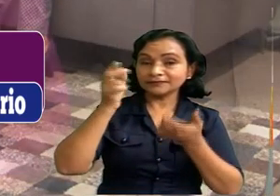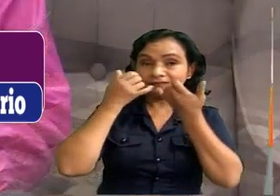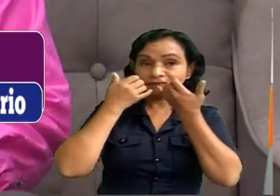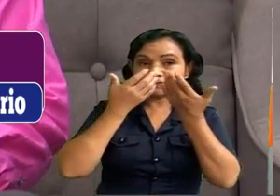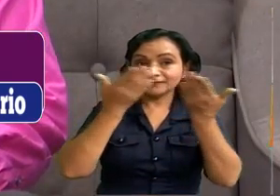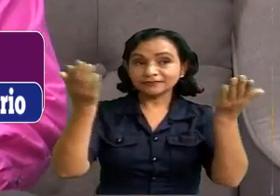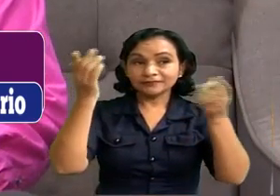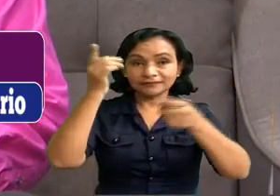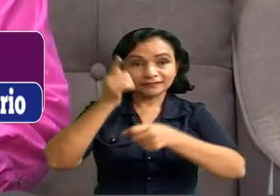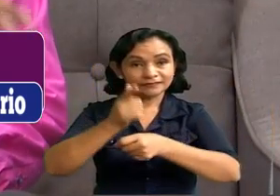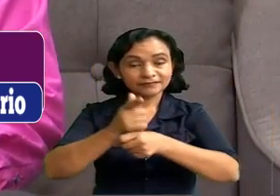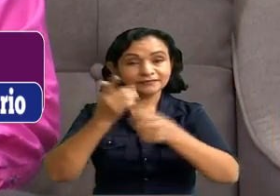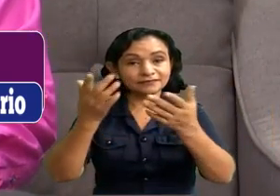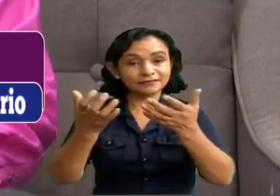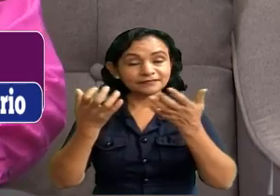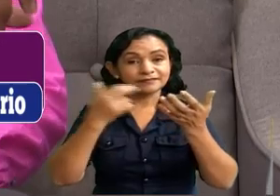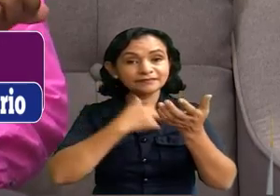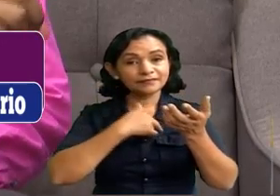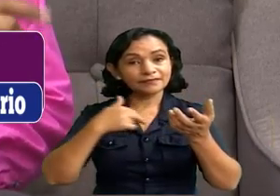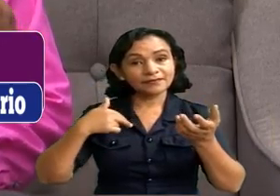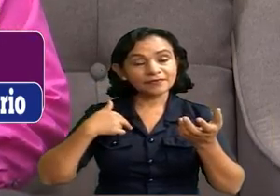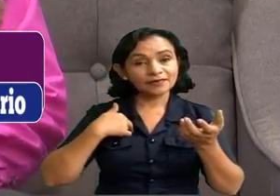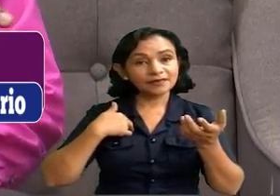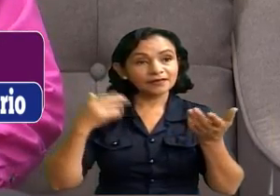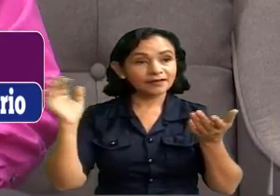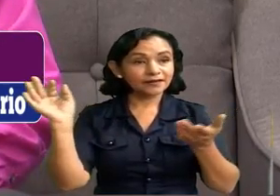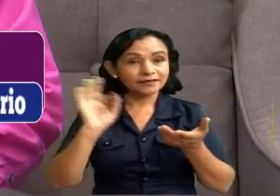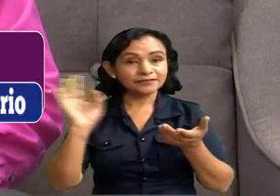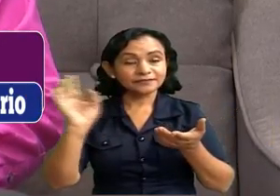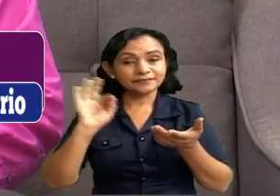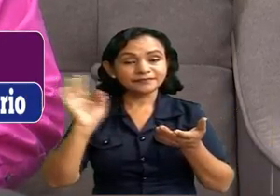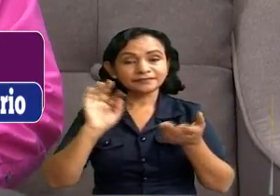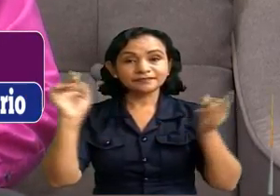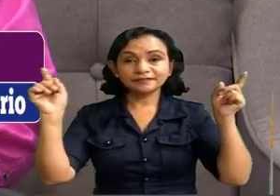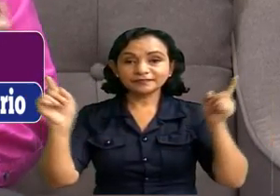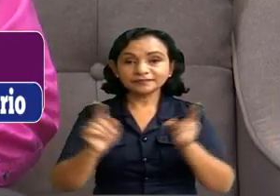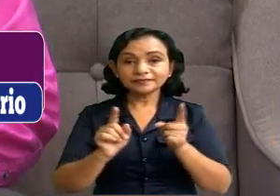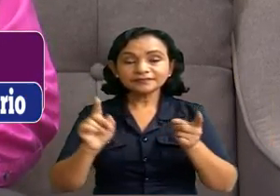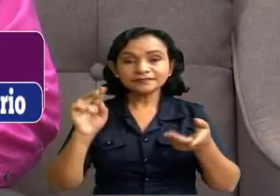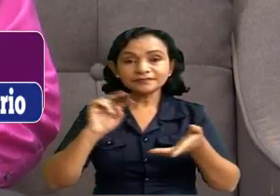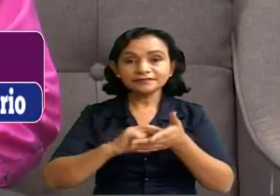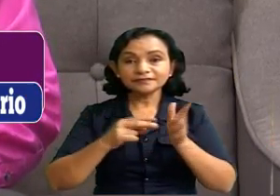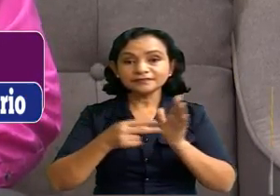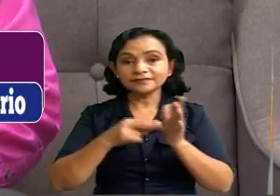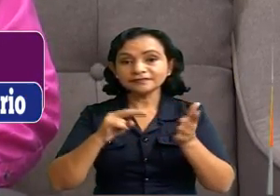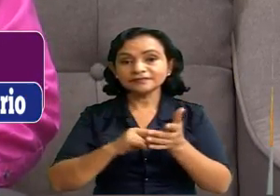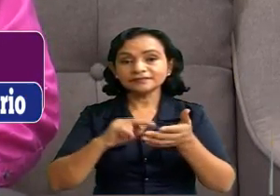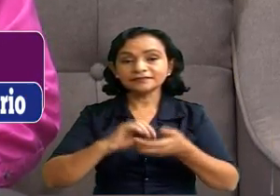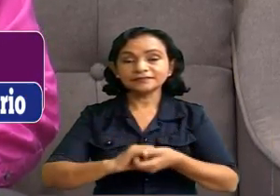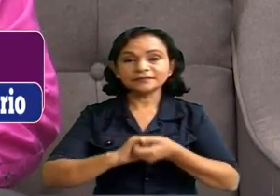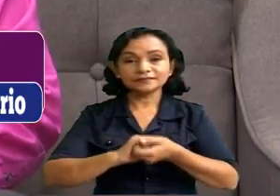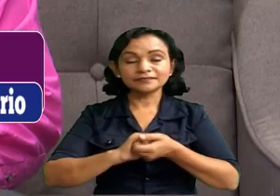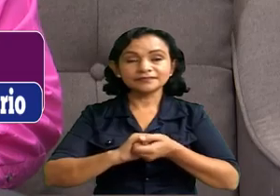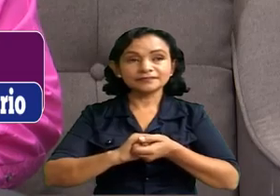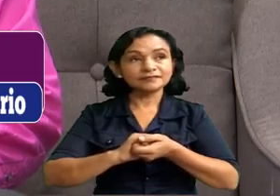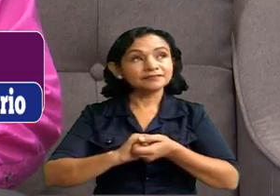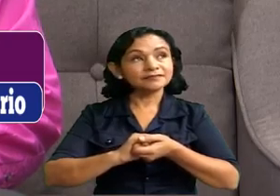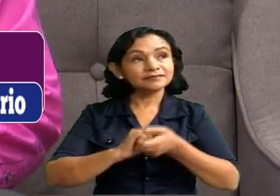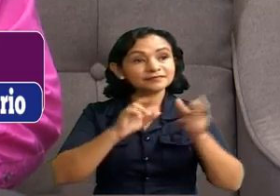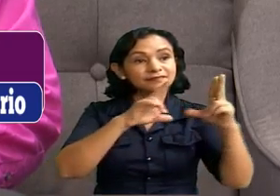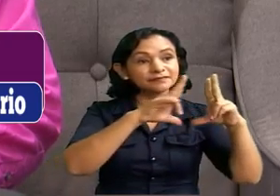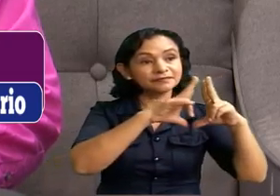cual hemos tratado de esbozar de forma condensada lo que significa la amistad, porque hablar de la amistad entre la